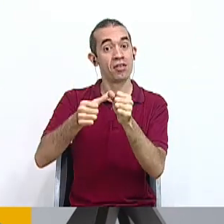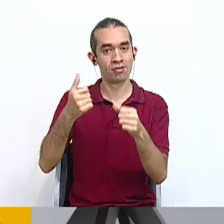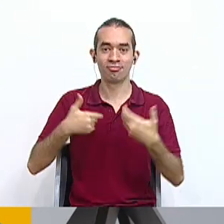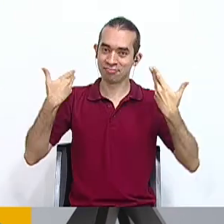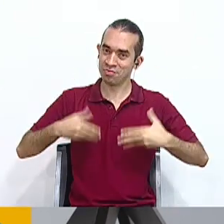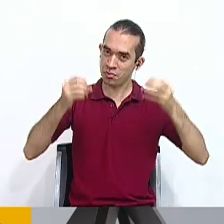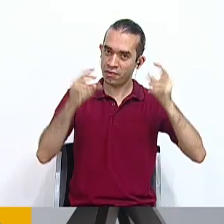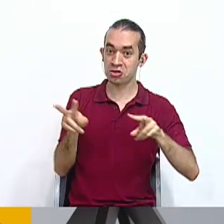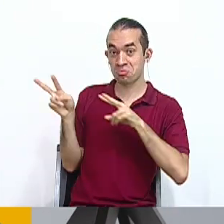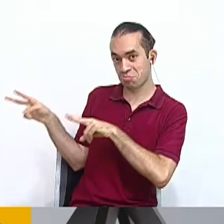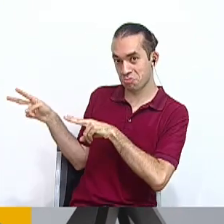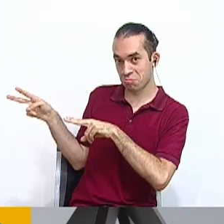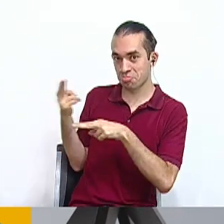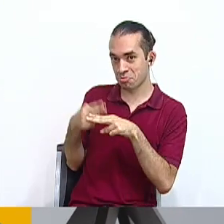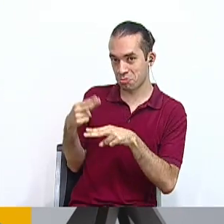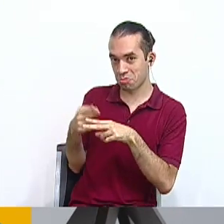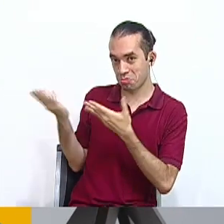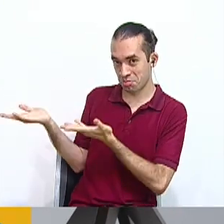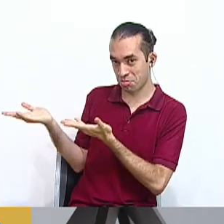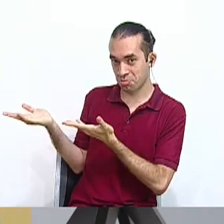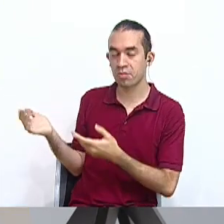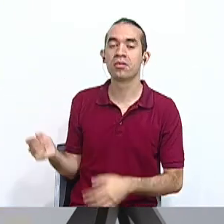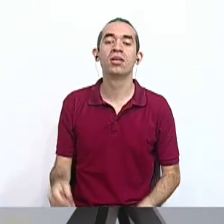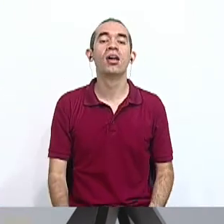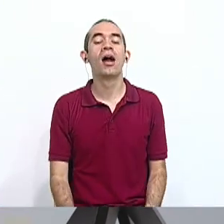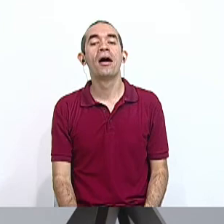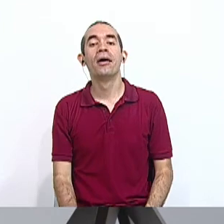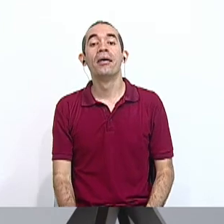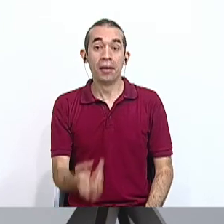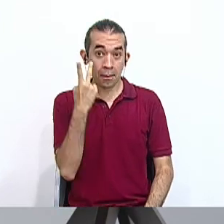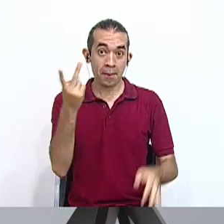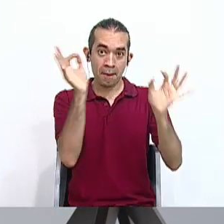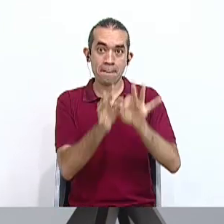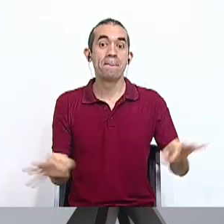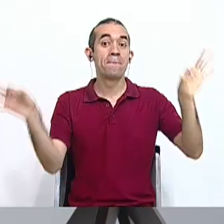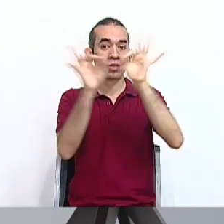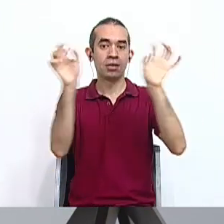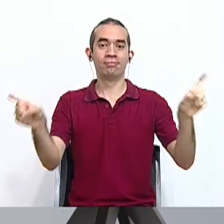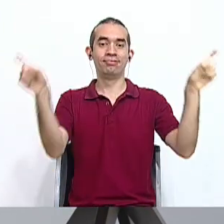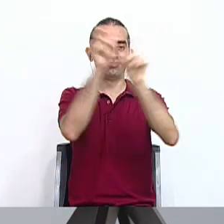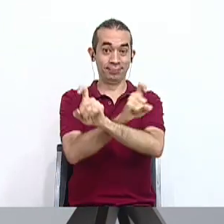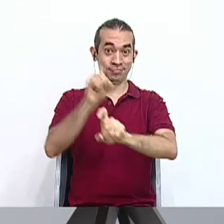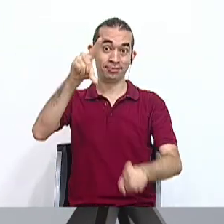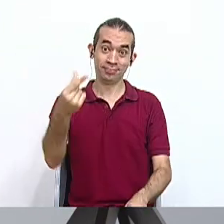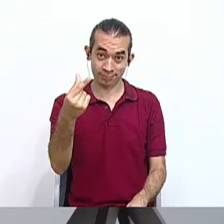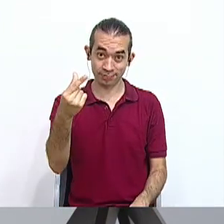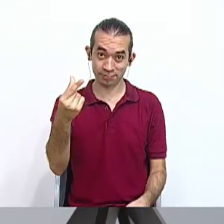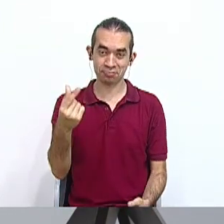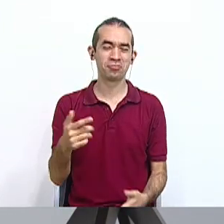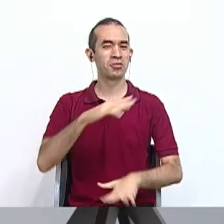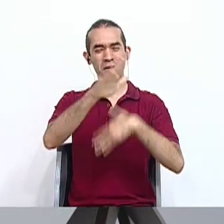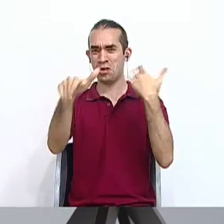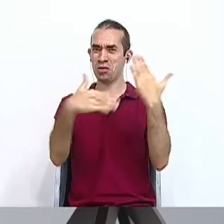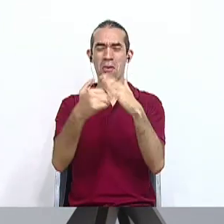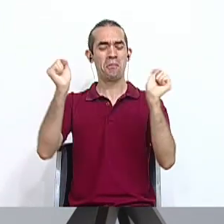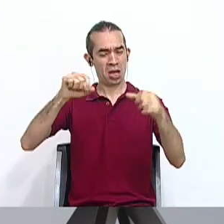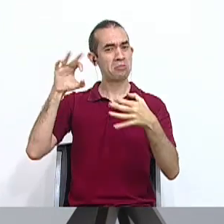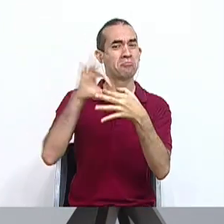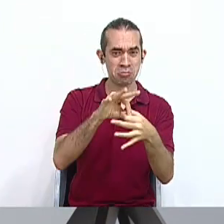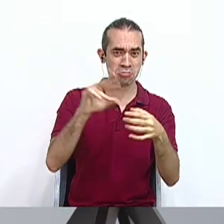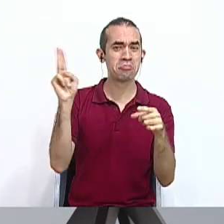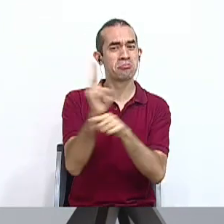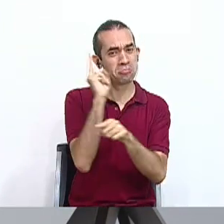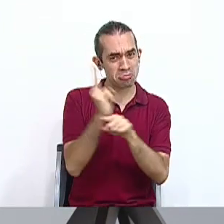yo soy su profe, Gualberto Morales. Pero la importancia que tienen las ecuaciones logarítmicas y cómo lo podemos utilizar